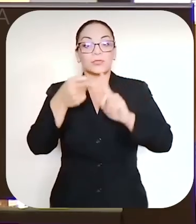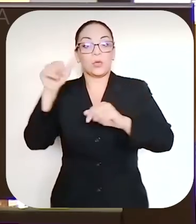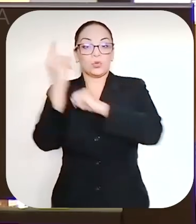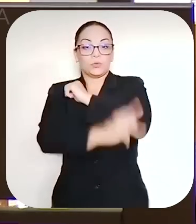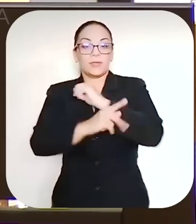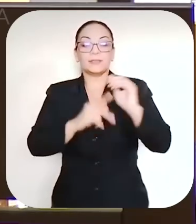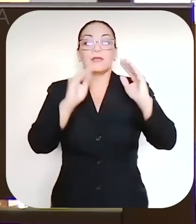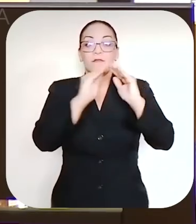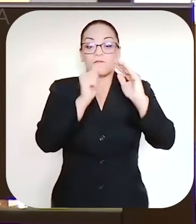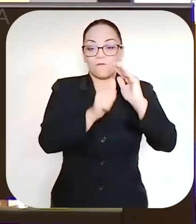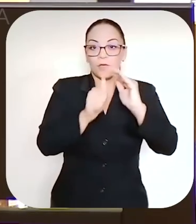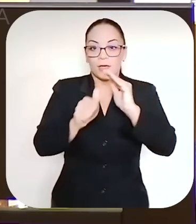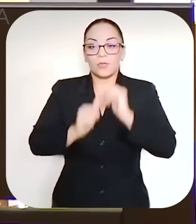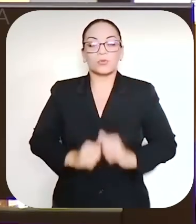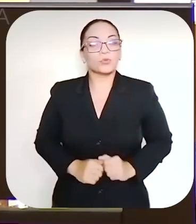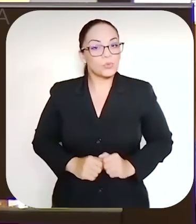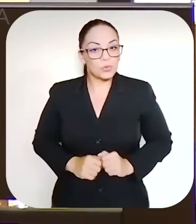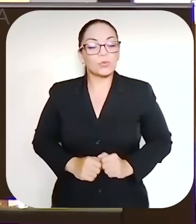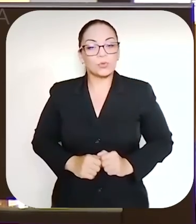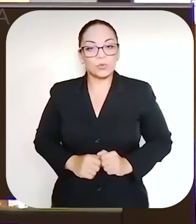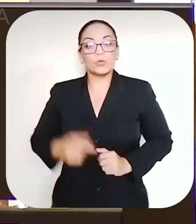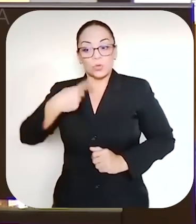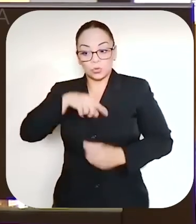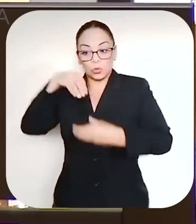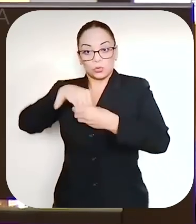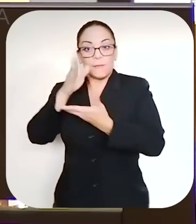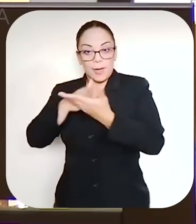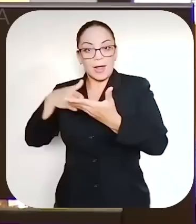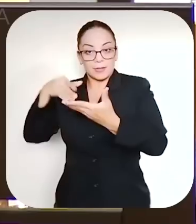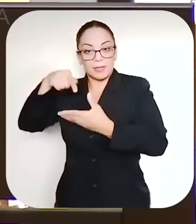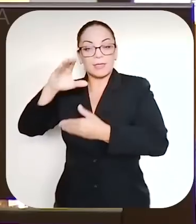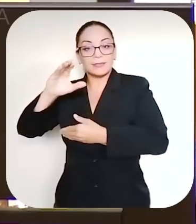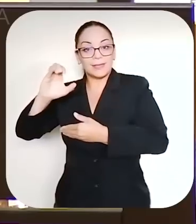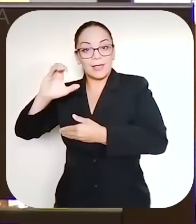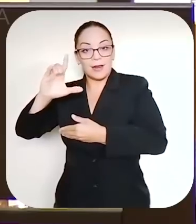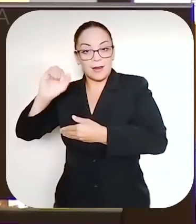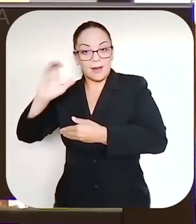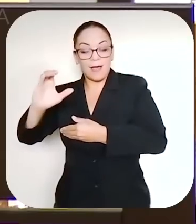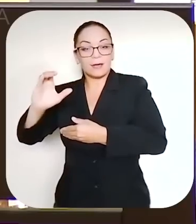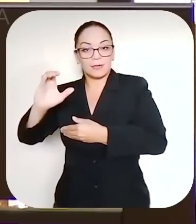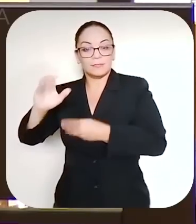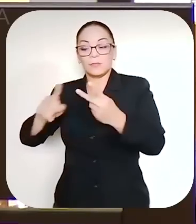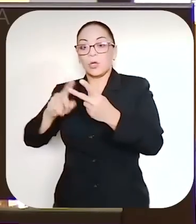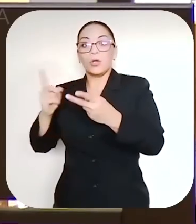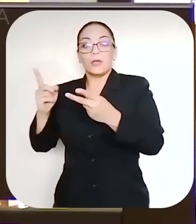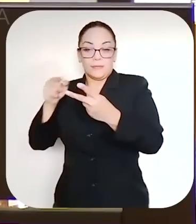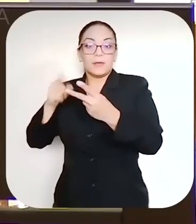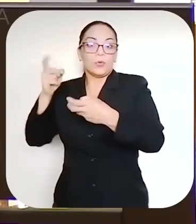migrantes y refugiados Y eso requiere que manejemos cómo se la como